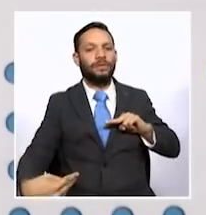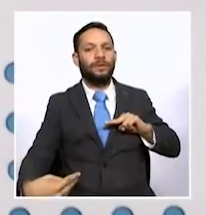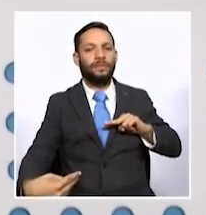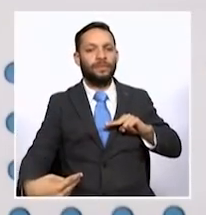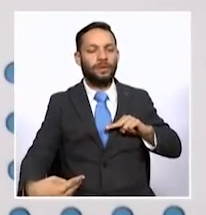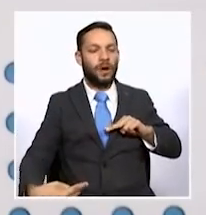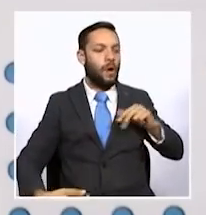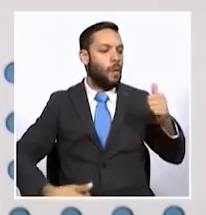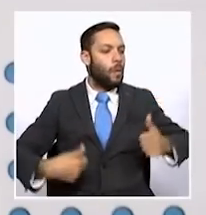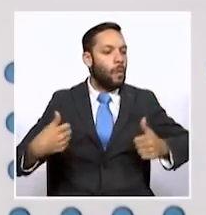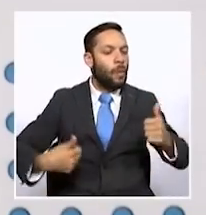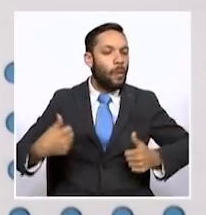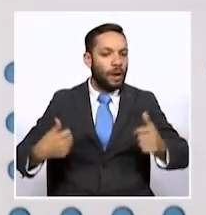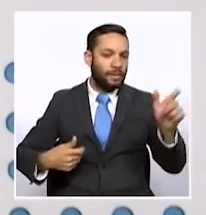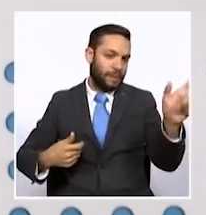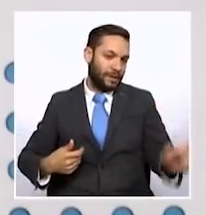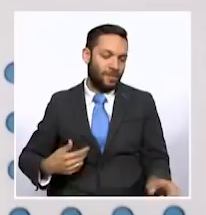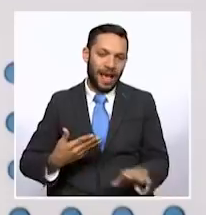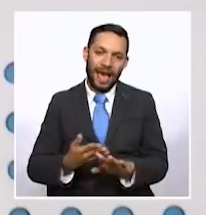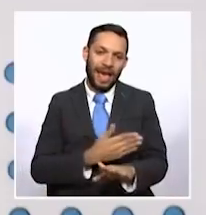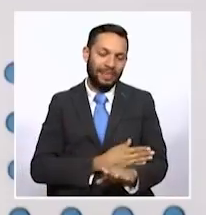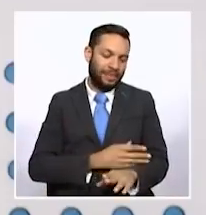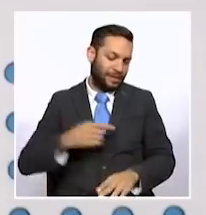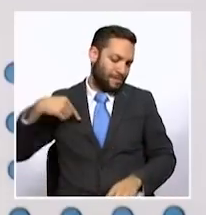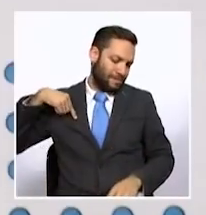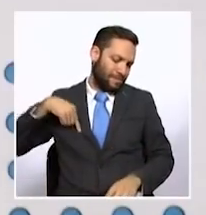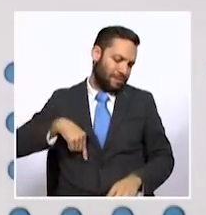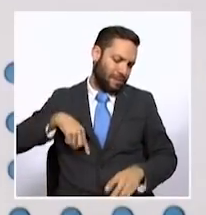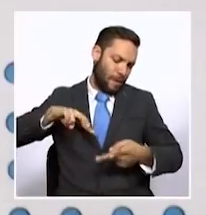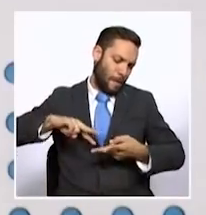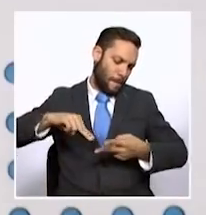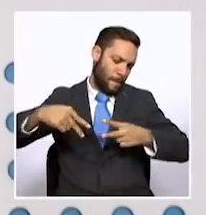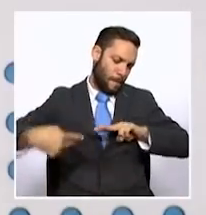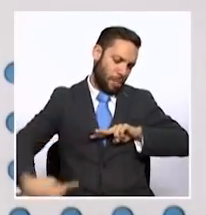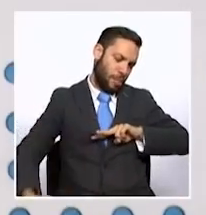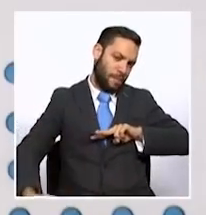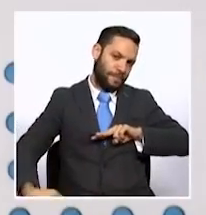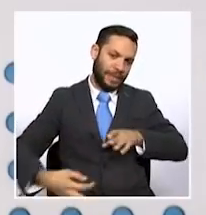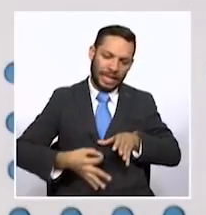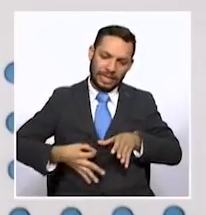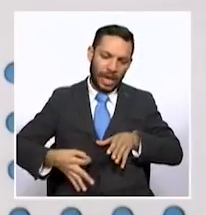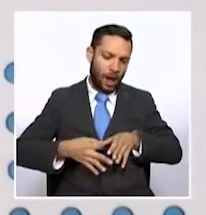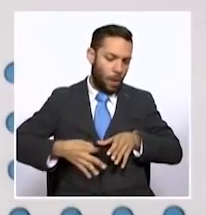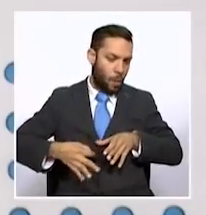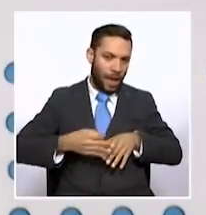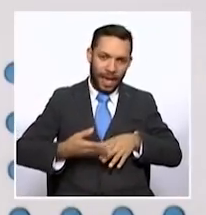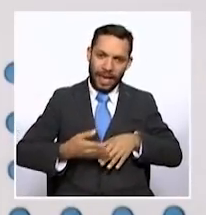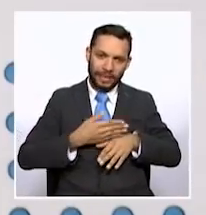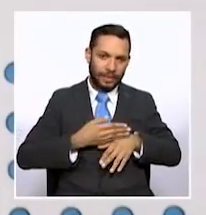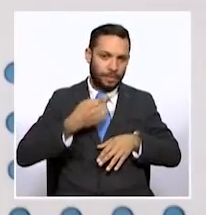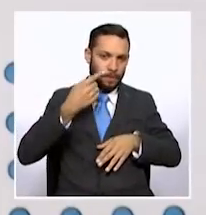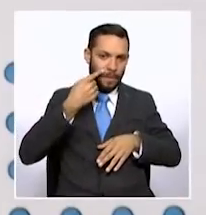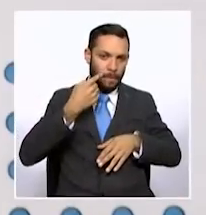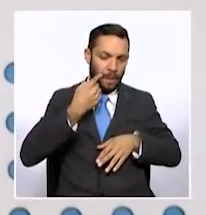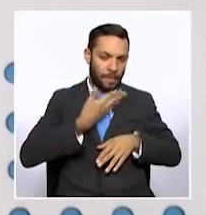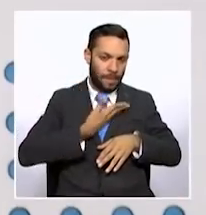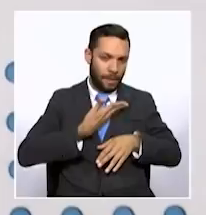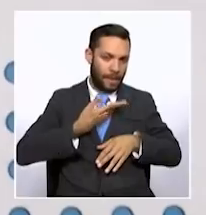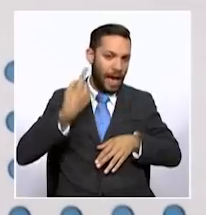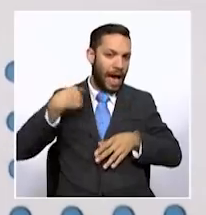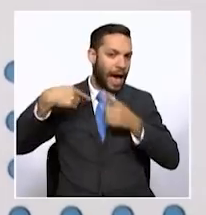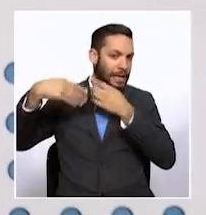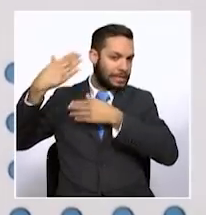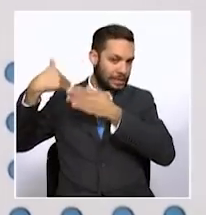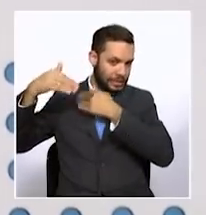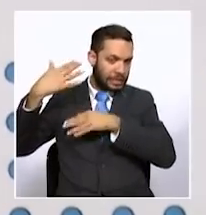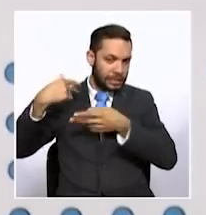van a sufrir o no de artrosis. Digamos que hay un 50% de la descendencia de padres artrósicos que pueden presentarlo, pero hay factores modificables que